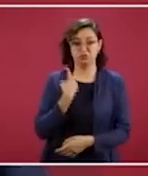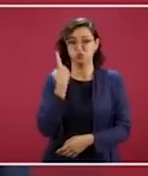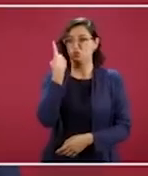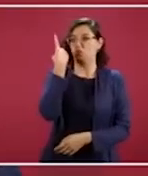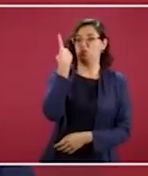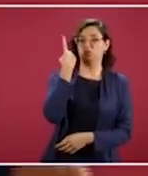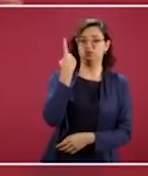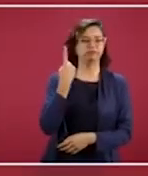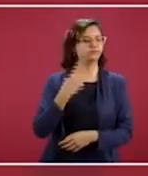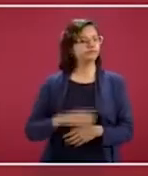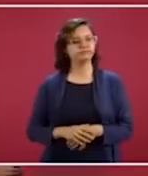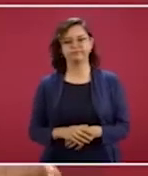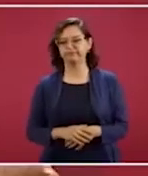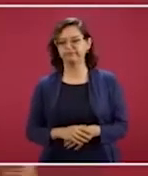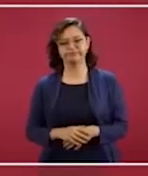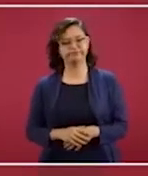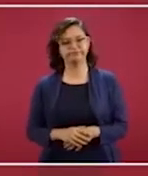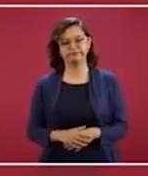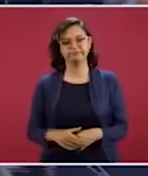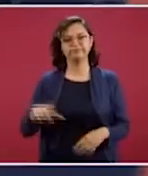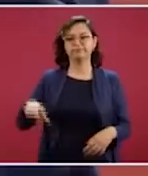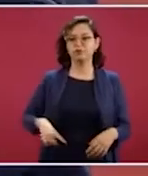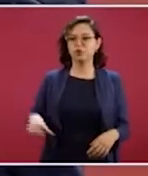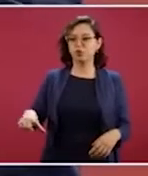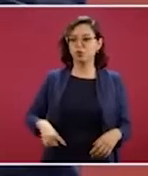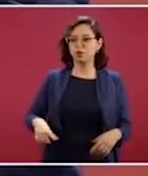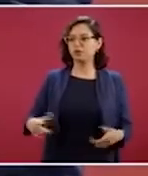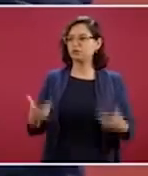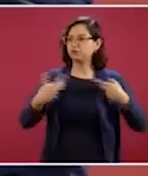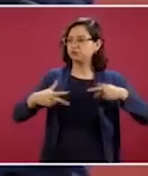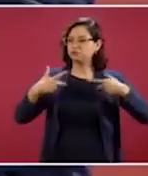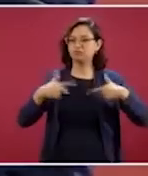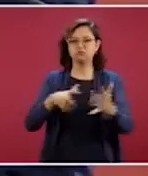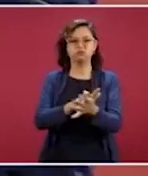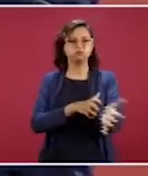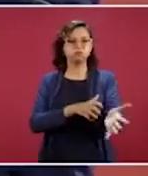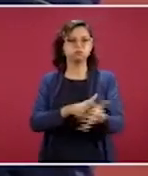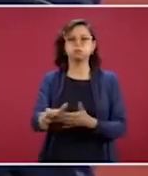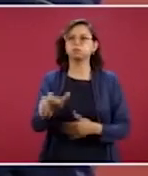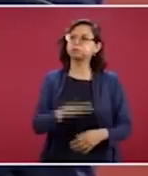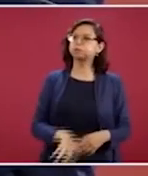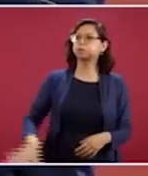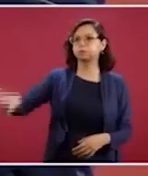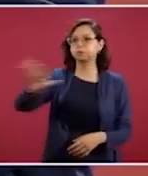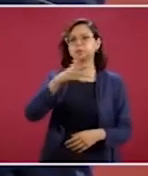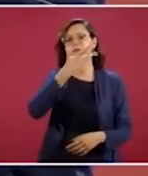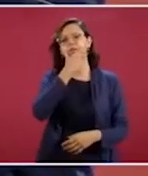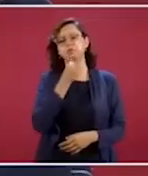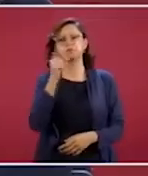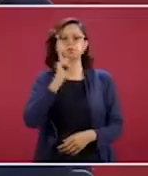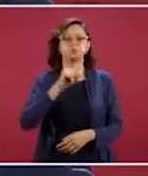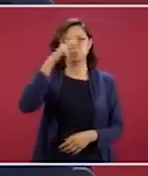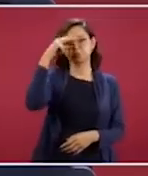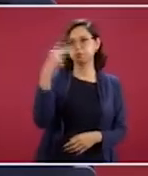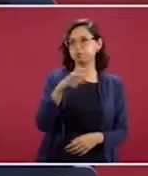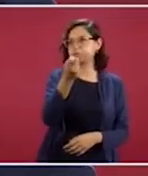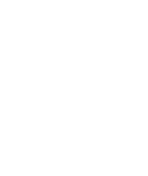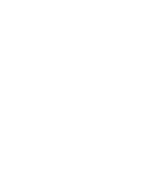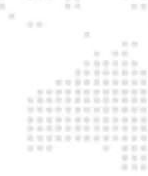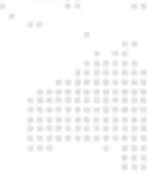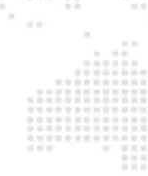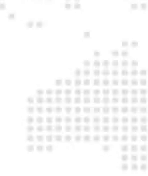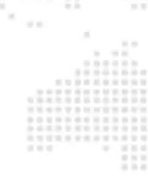es gobierno de millones de mexicanos de mujeres y de hombres